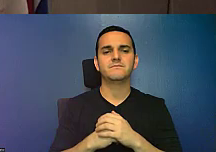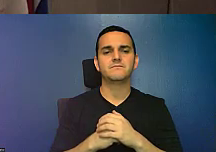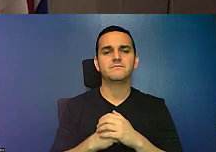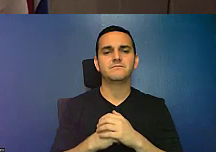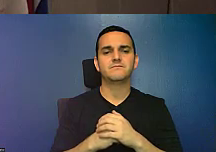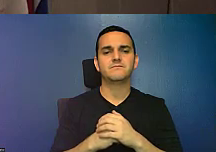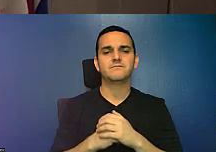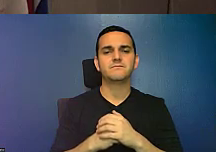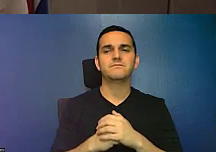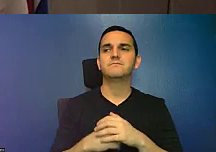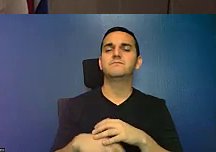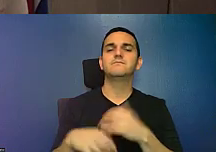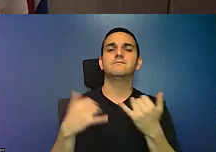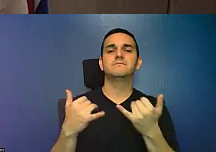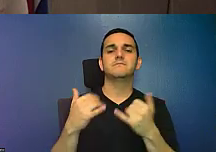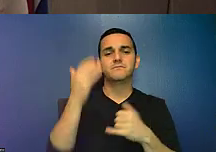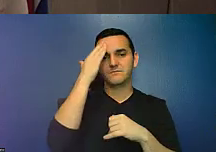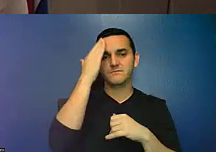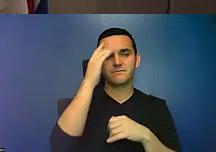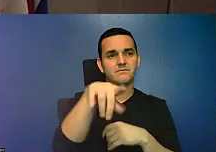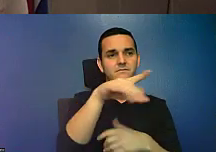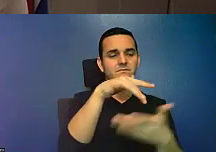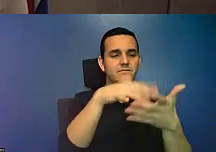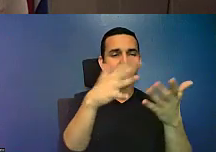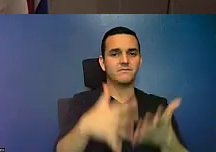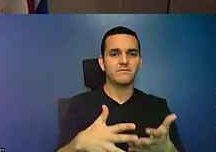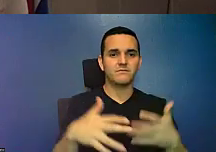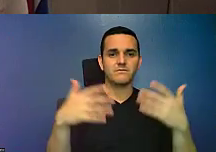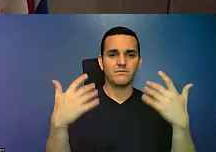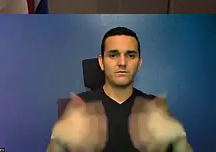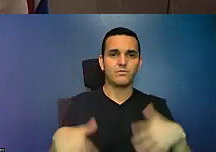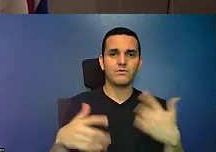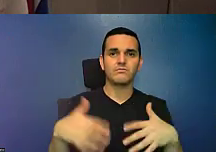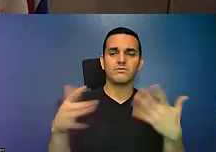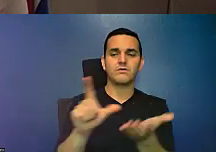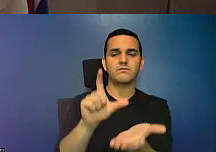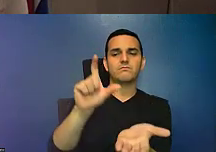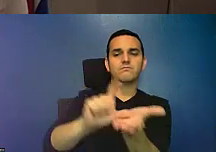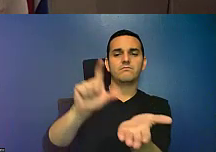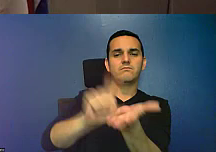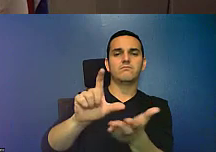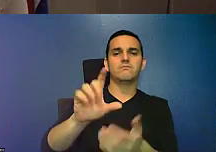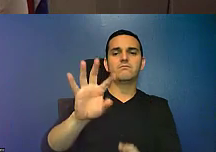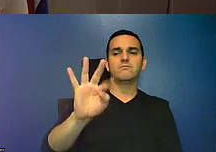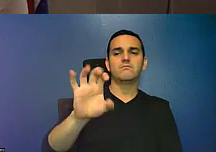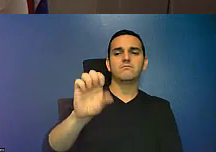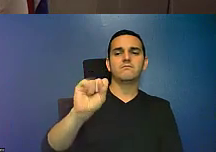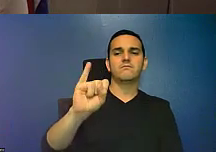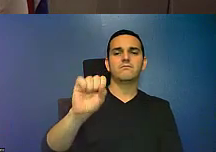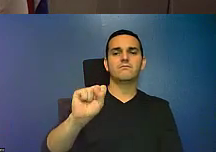han incorporado estudiantes que han logrado desarrollar su tesis en este campo.